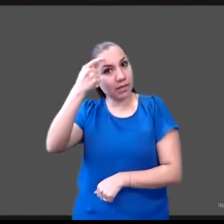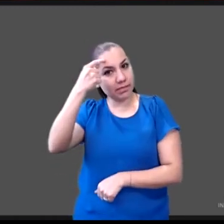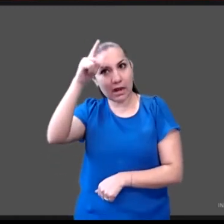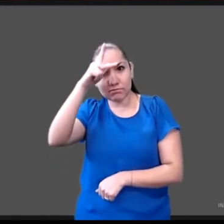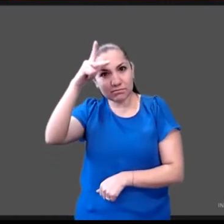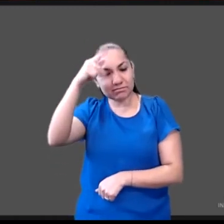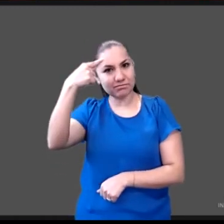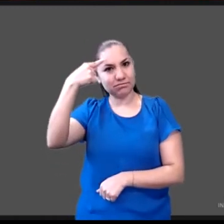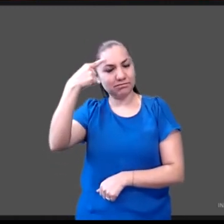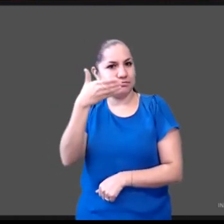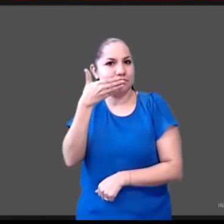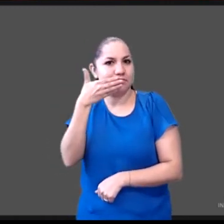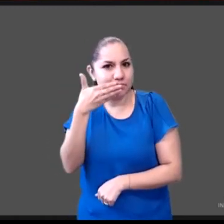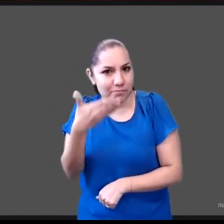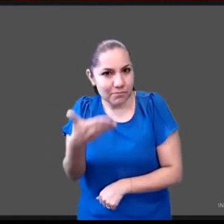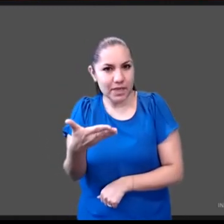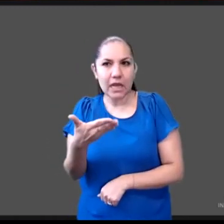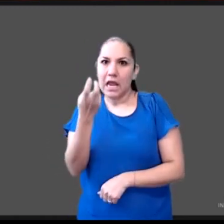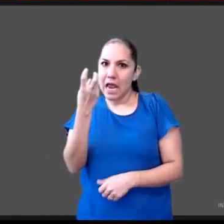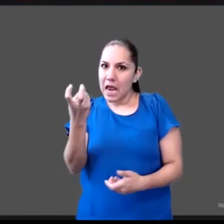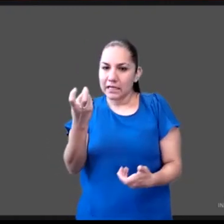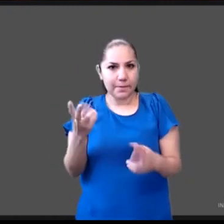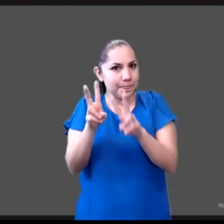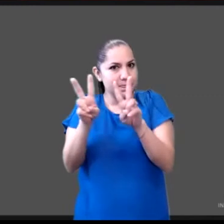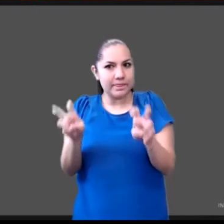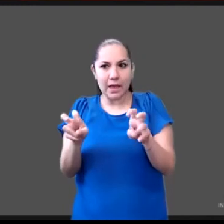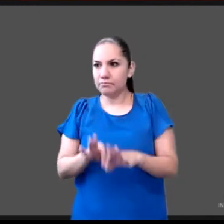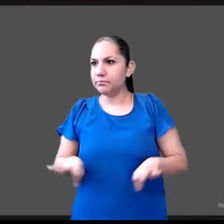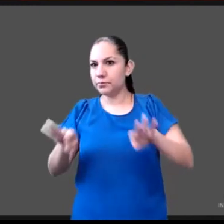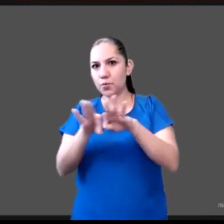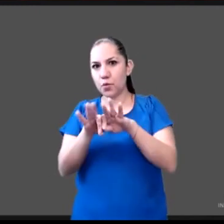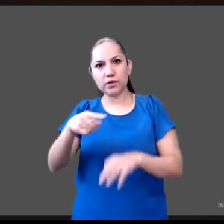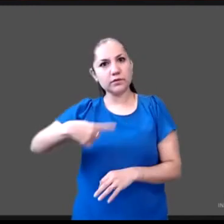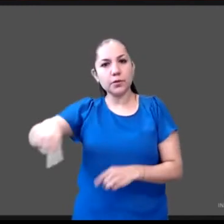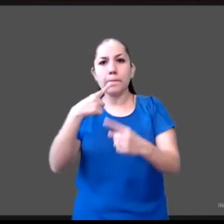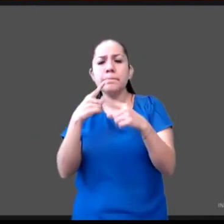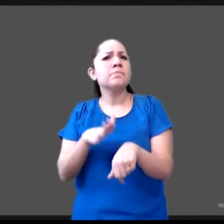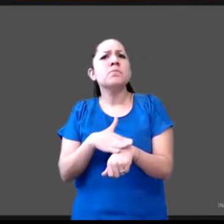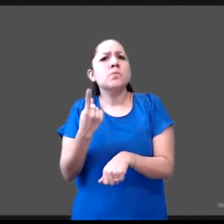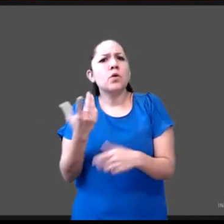en una contingencia propicia para tener estas problemáticas. No hay hogar en donde no ha habido